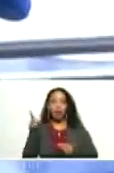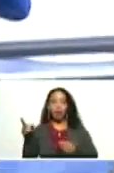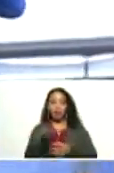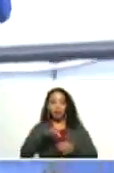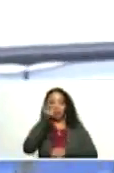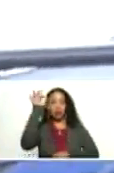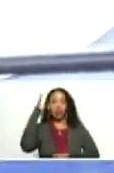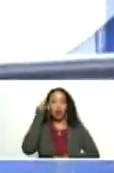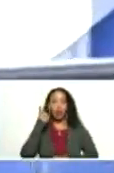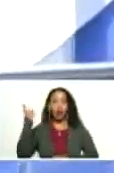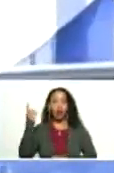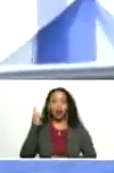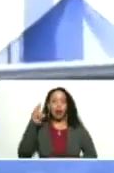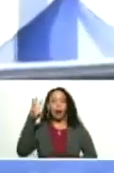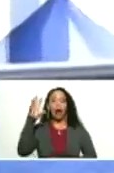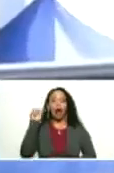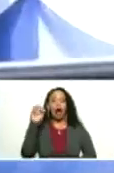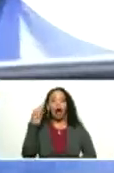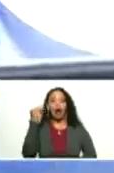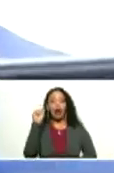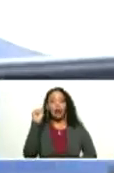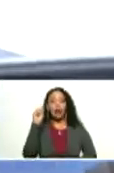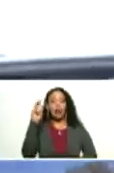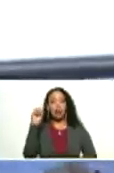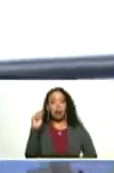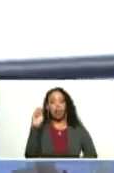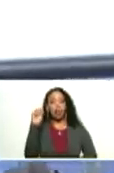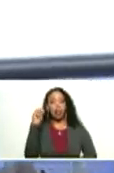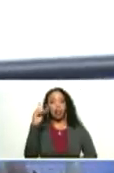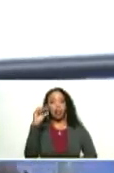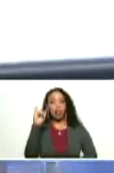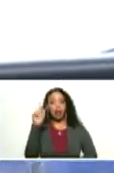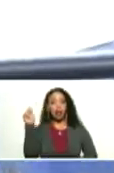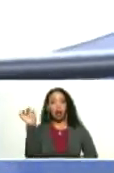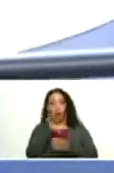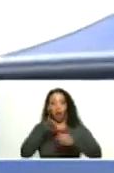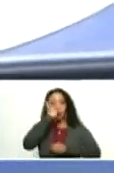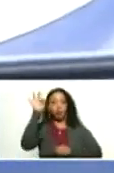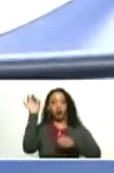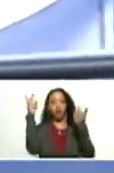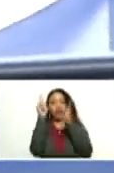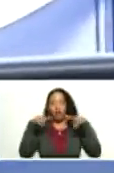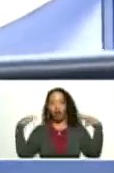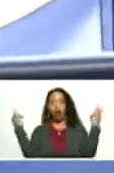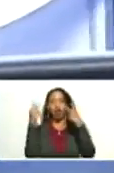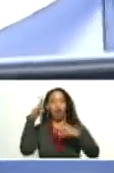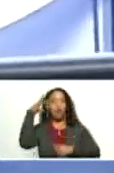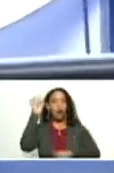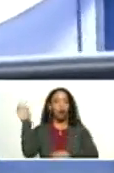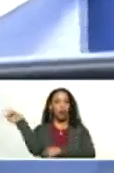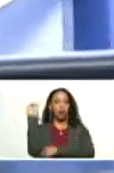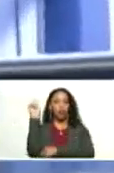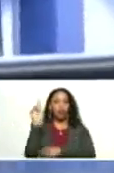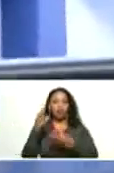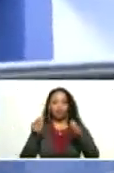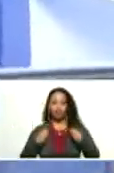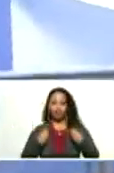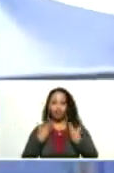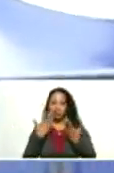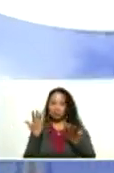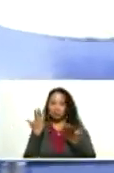de Luisa Cáceres Arizmendi. Que viva. Que vive el espíritu rebelde y valiente de la mujer venezolana. Que viva.